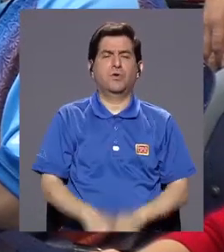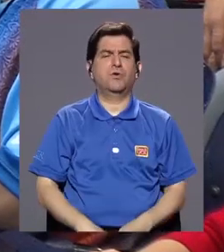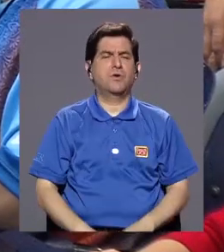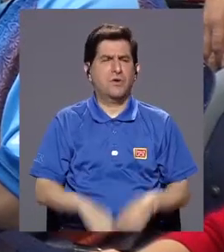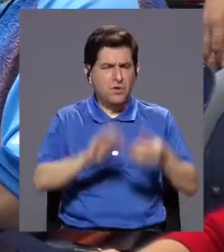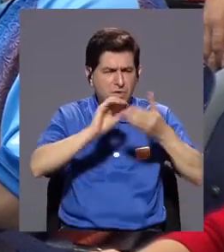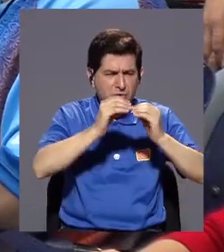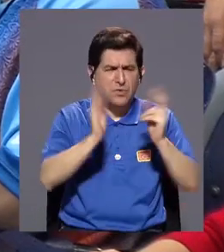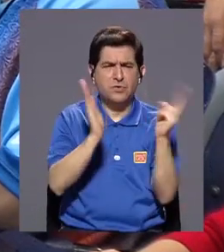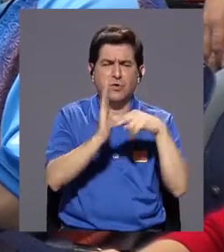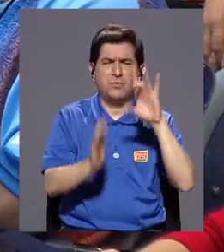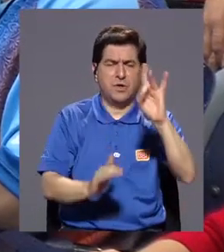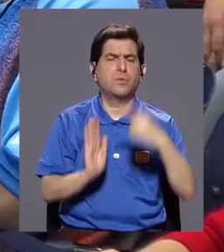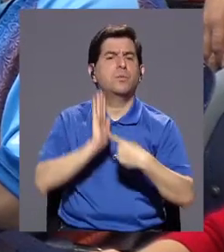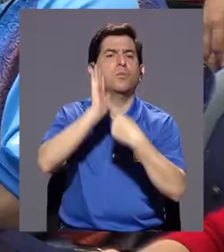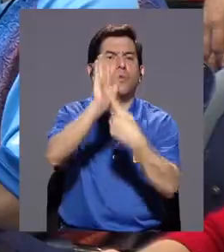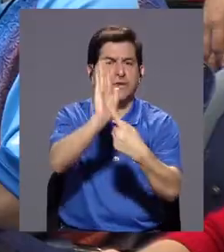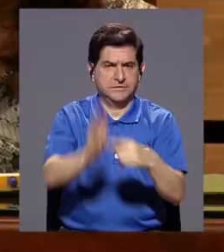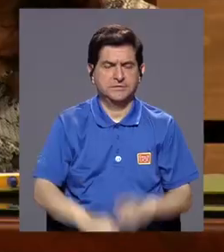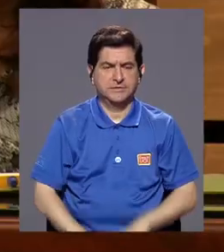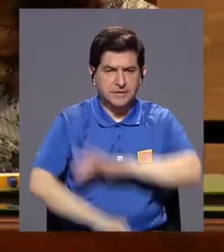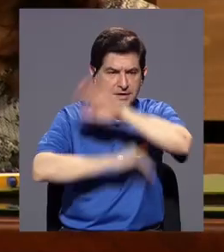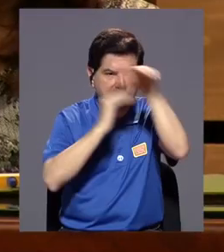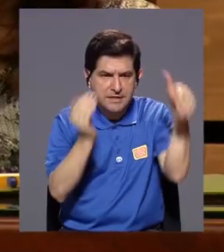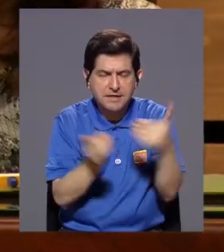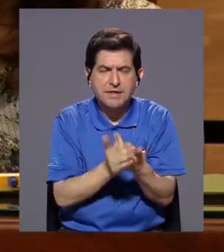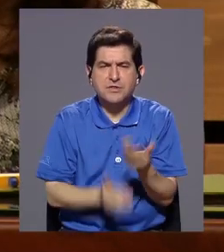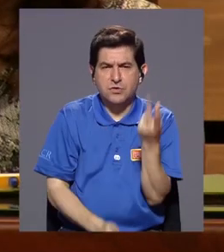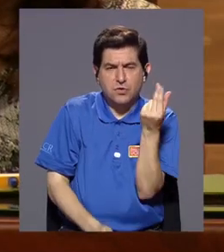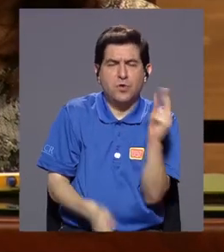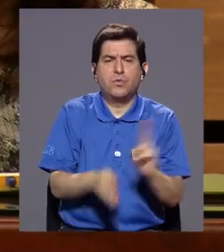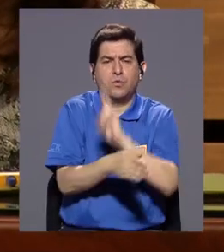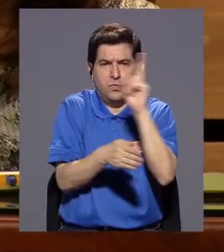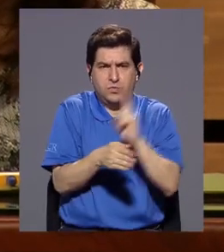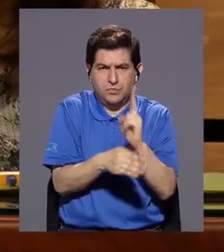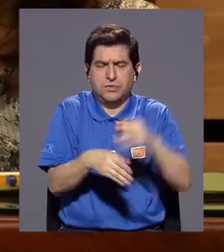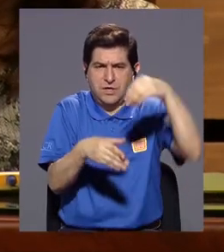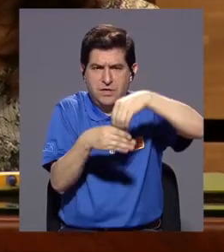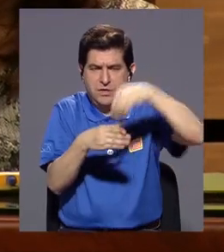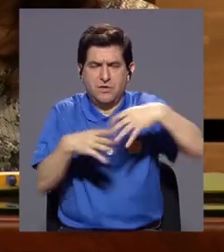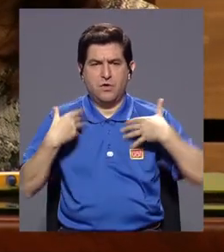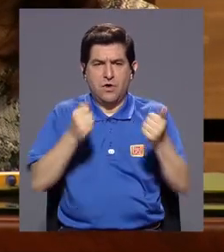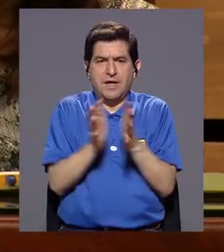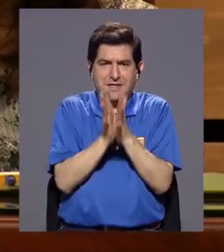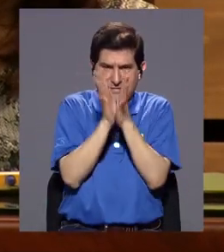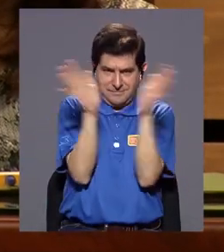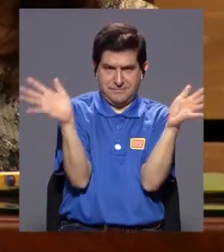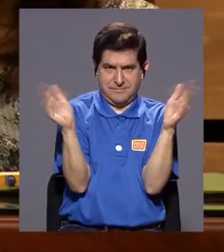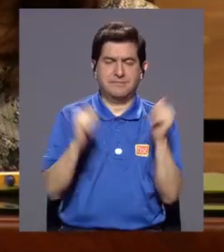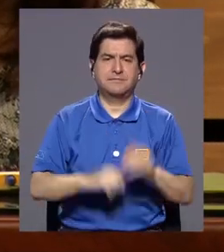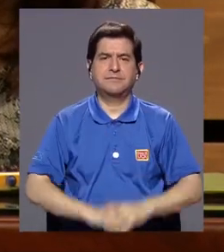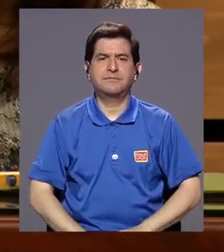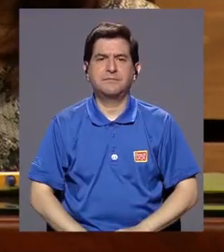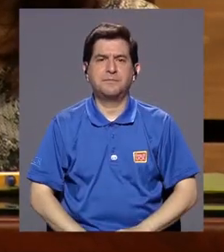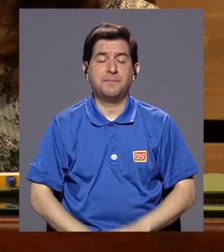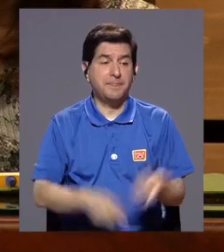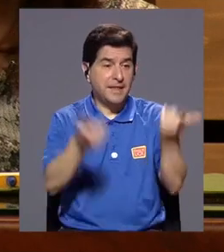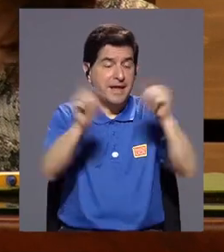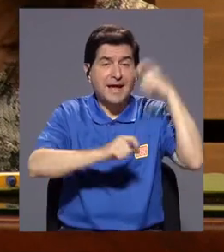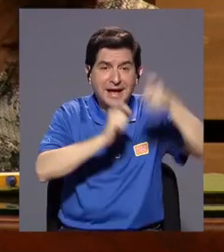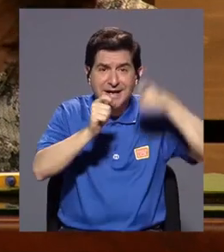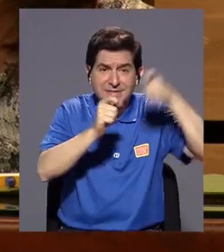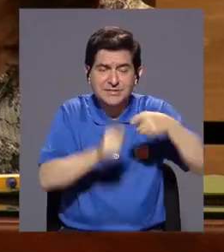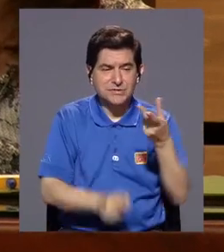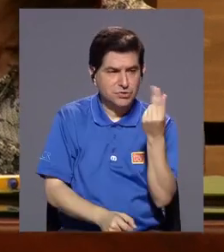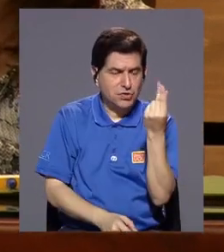2008 nos ilustra cómo del total de dinero utilizado o invertido en salud pública, en el